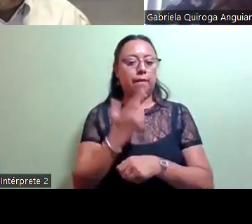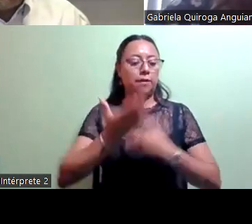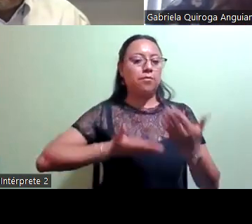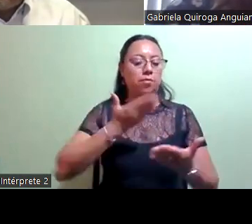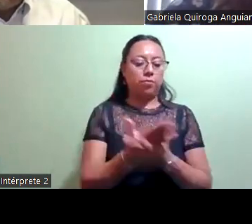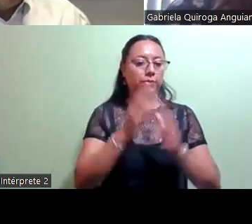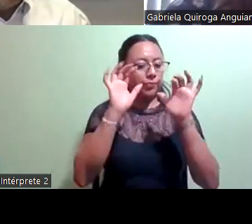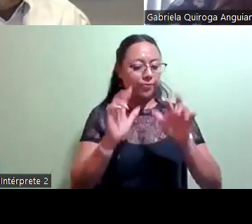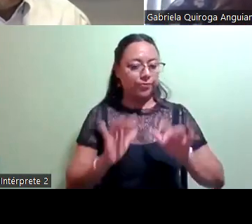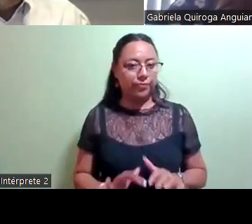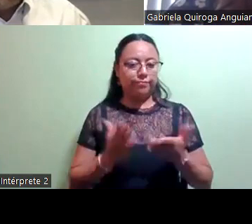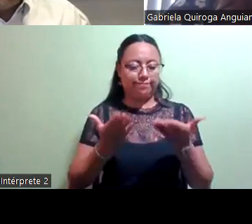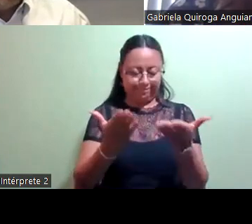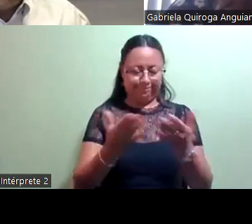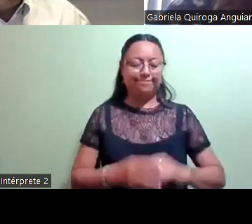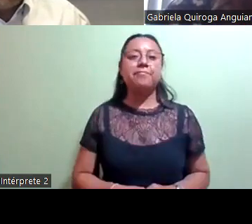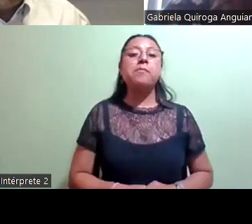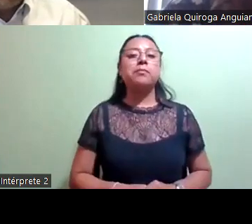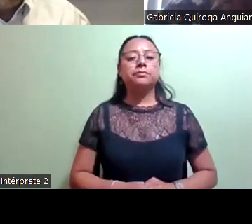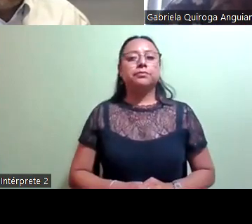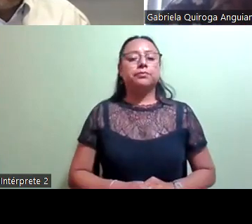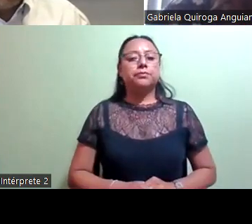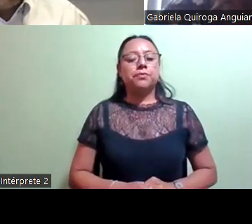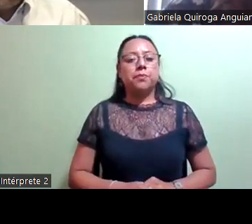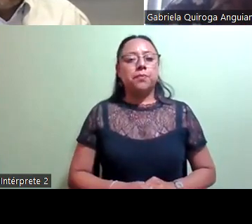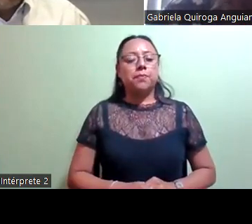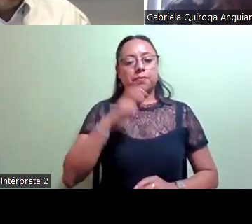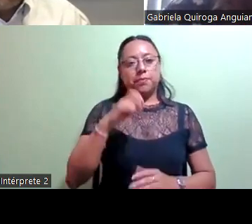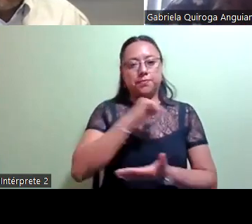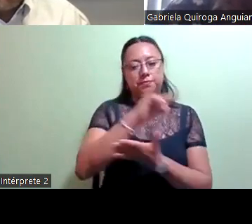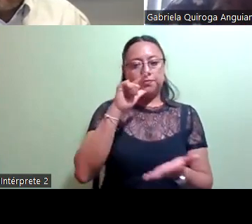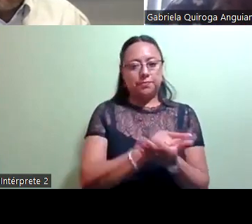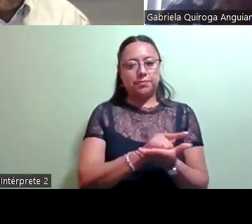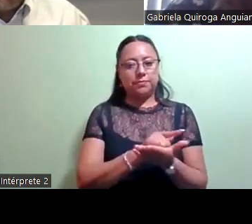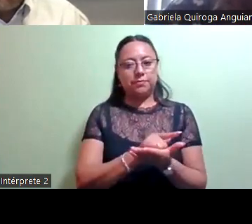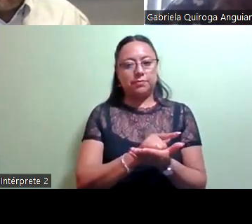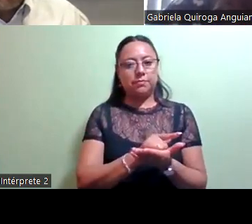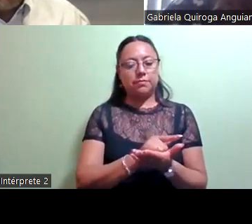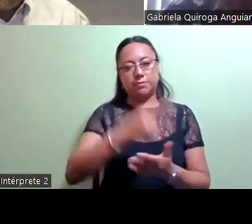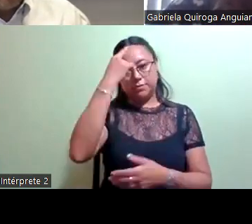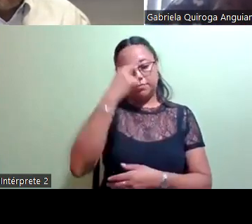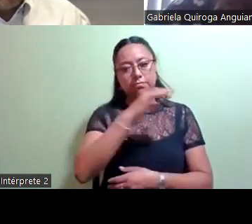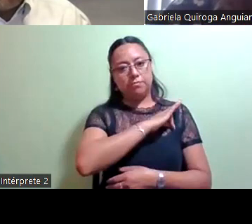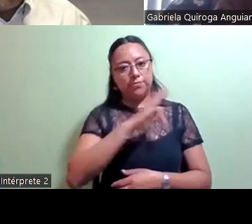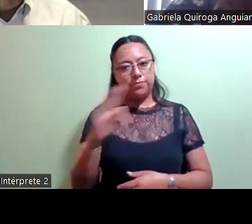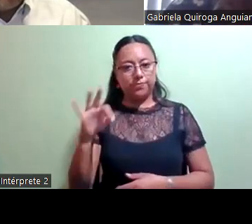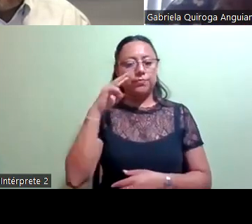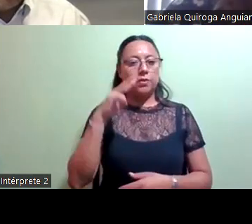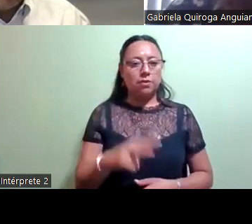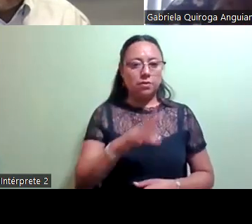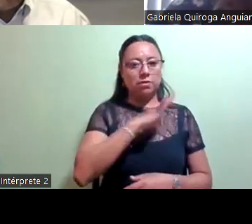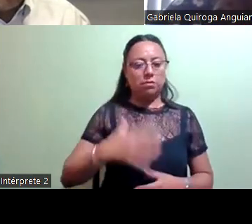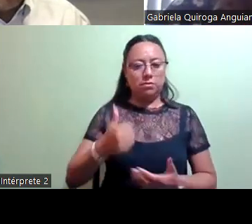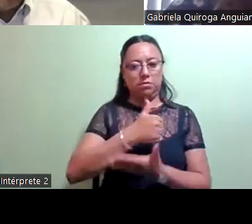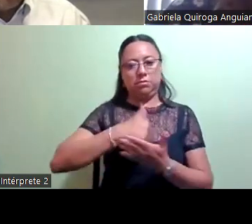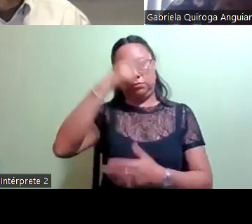de redacción quedaría de la siguiente manera: la presente ley es de observancia general en la Ciudad de México, sus disposiciones